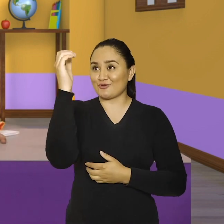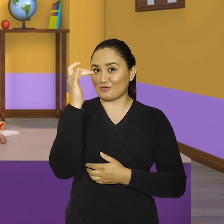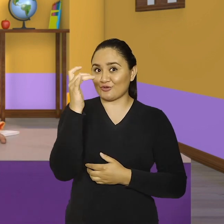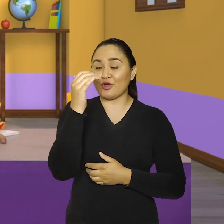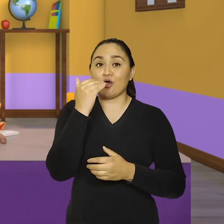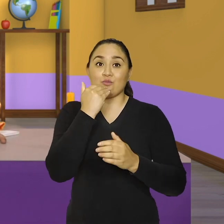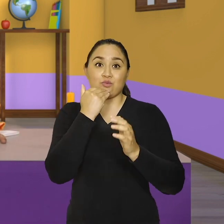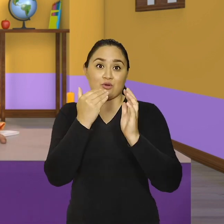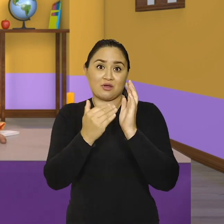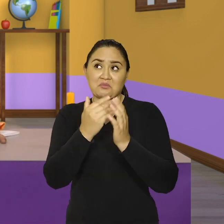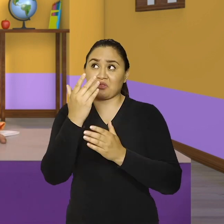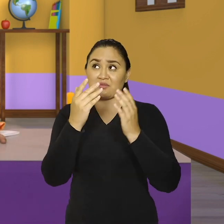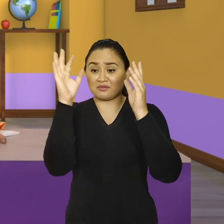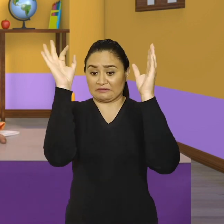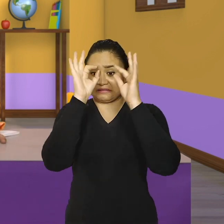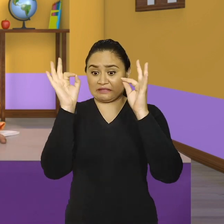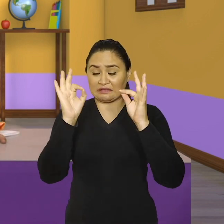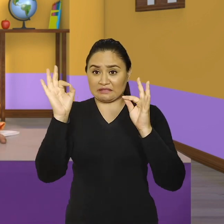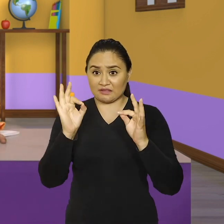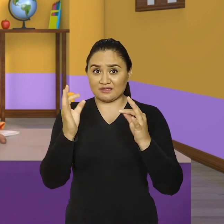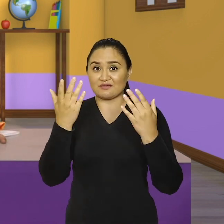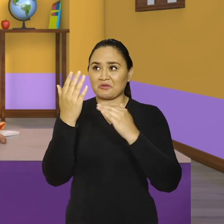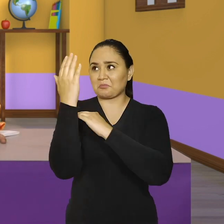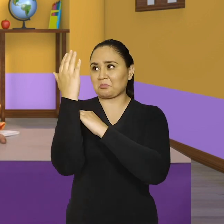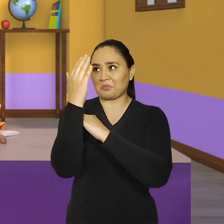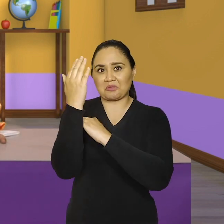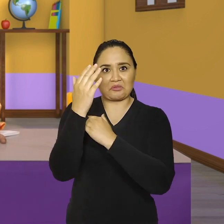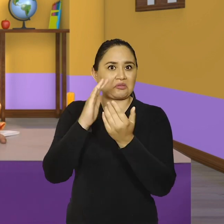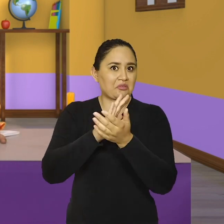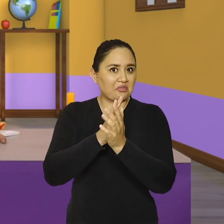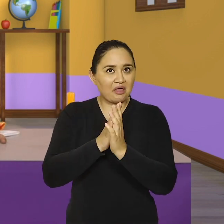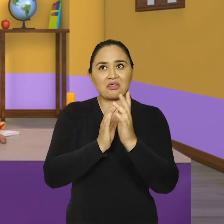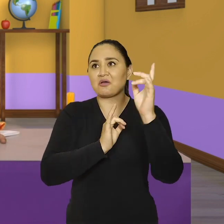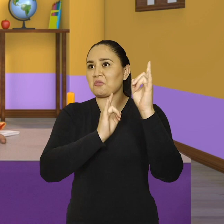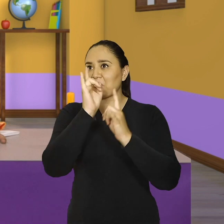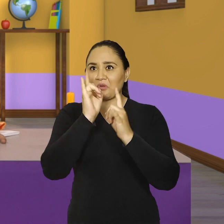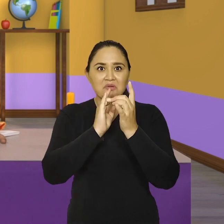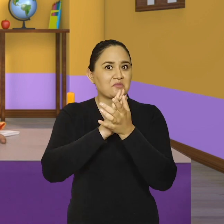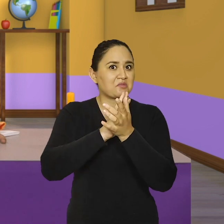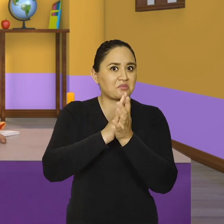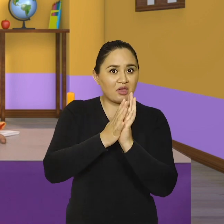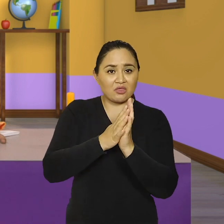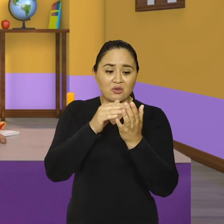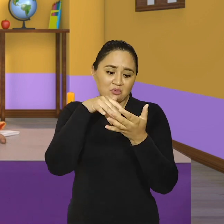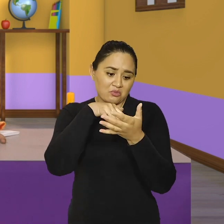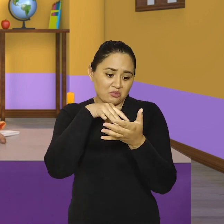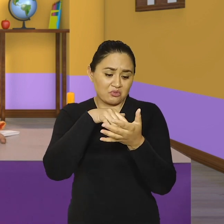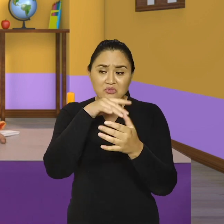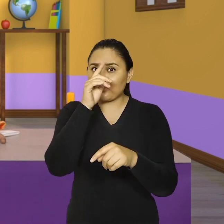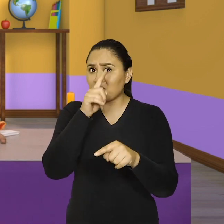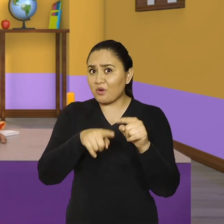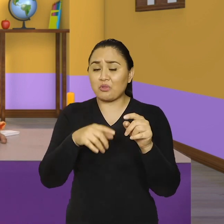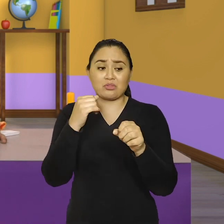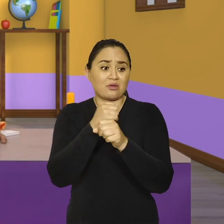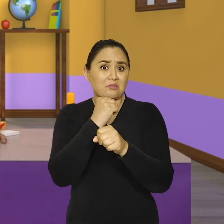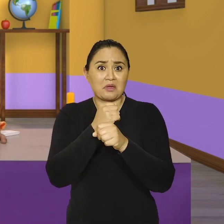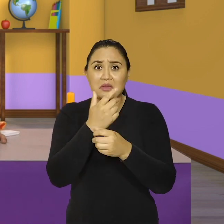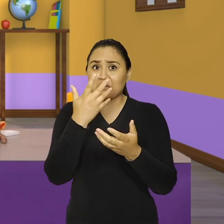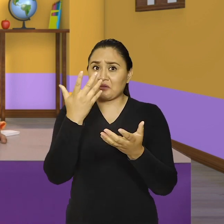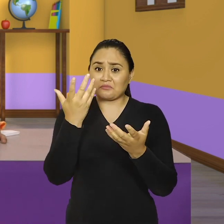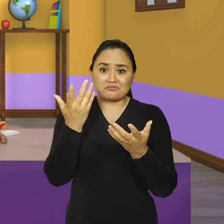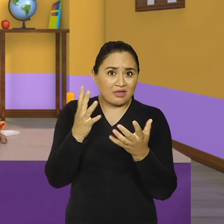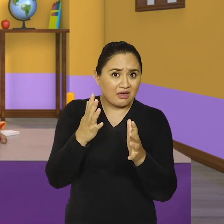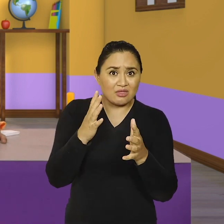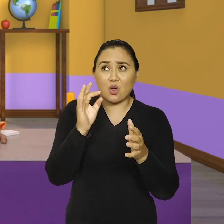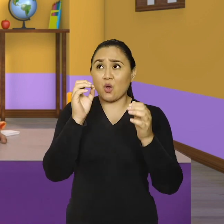ejemplo, si no hay energía eléctrica, no hay TV, no hay wifi, no podemos estudiar, no podemos